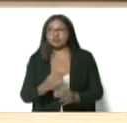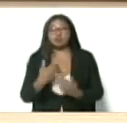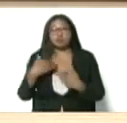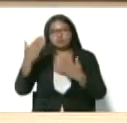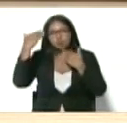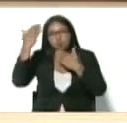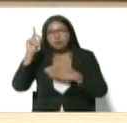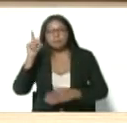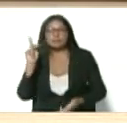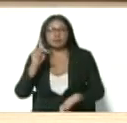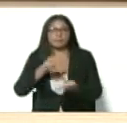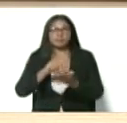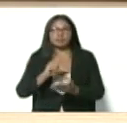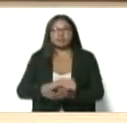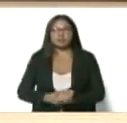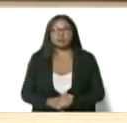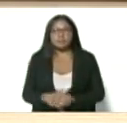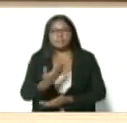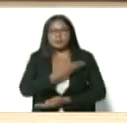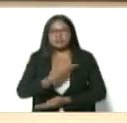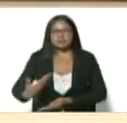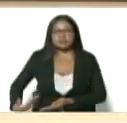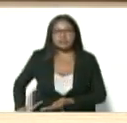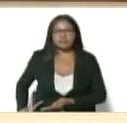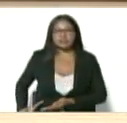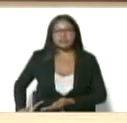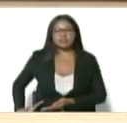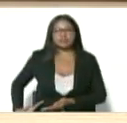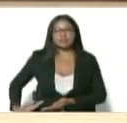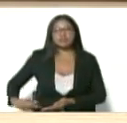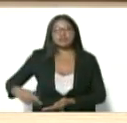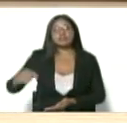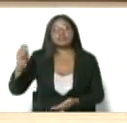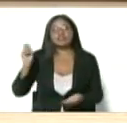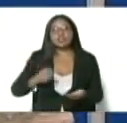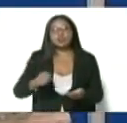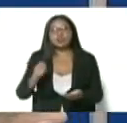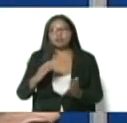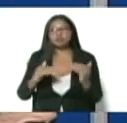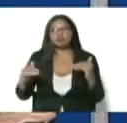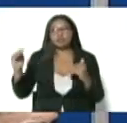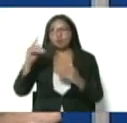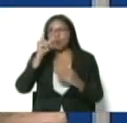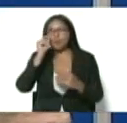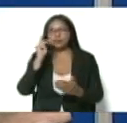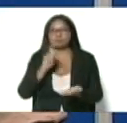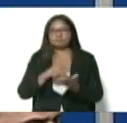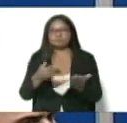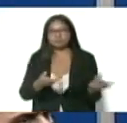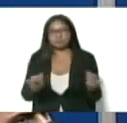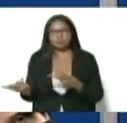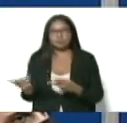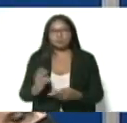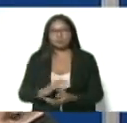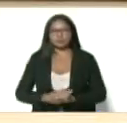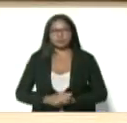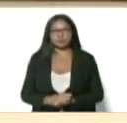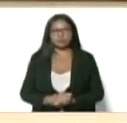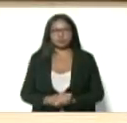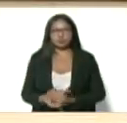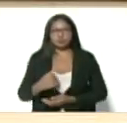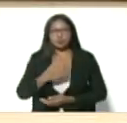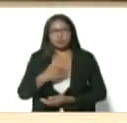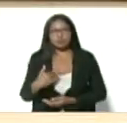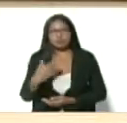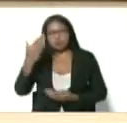presencia del presidente del tribunal supremo de justicia magistrado michael moreno bienvenido quiero saludar